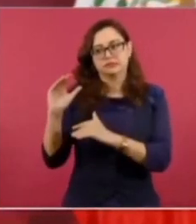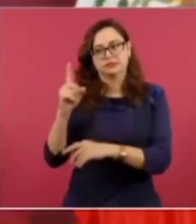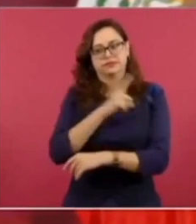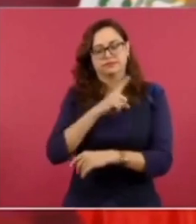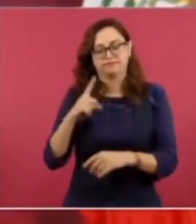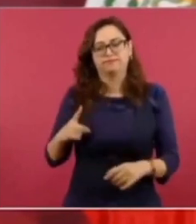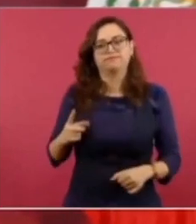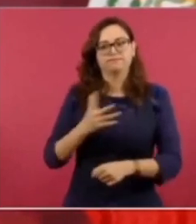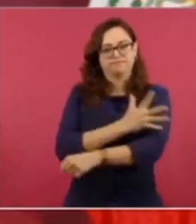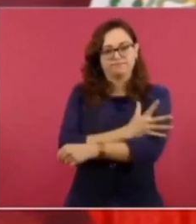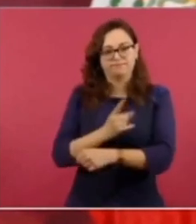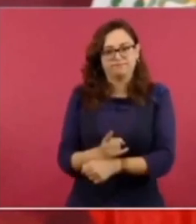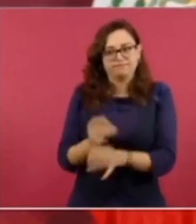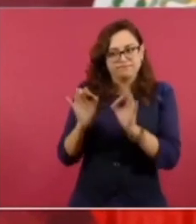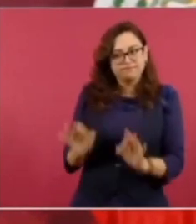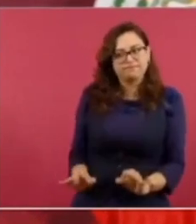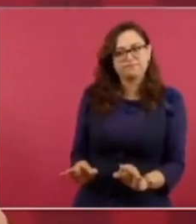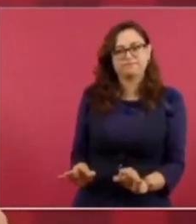ningún